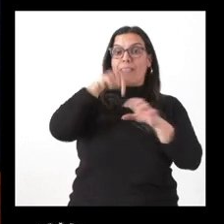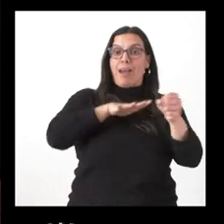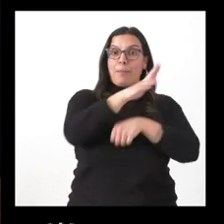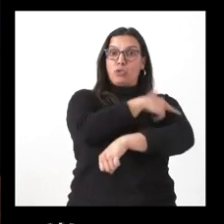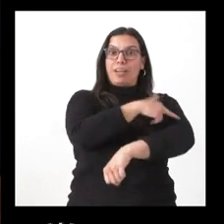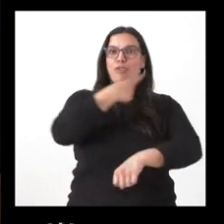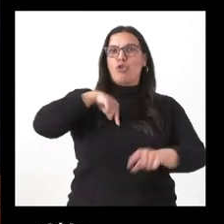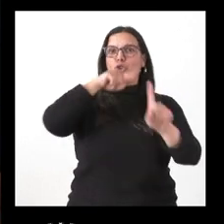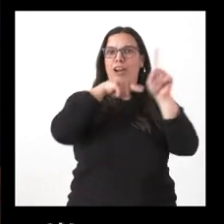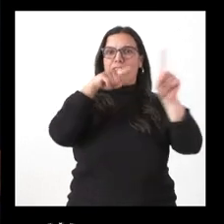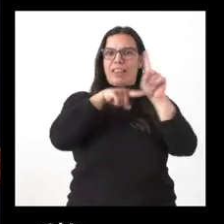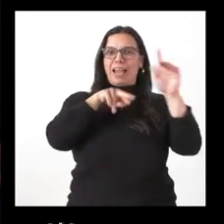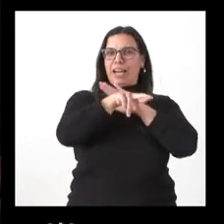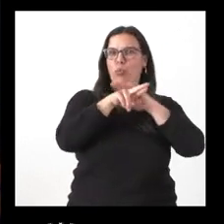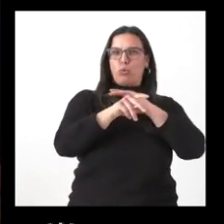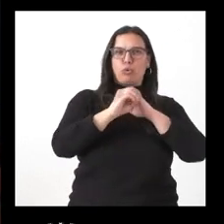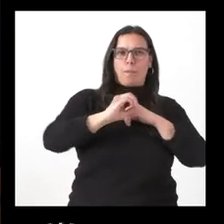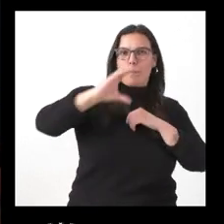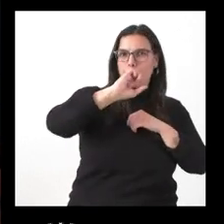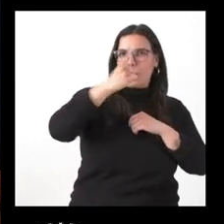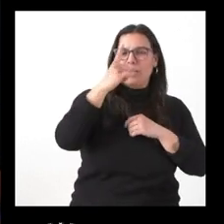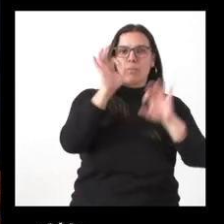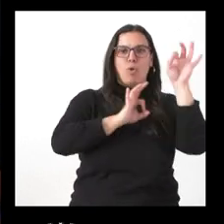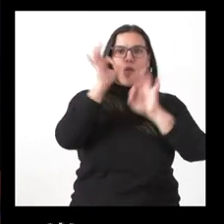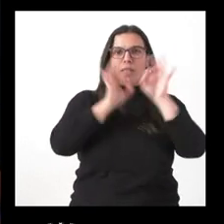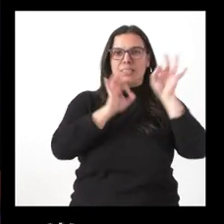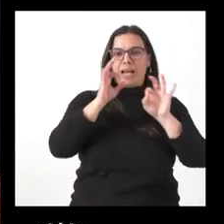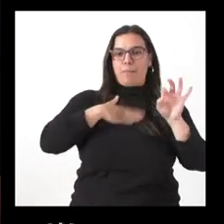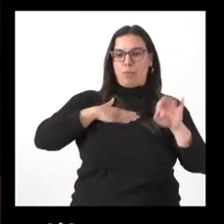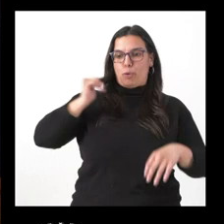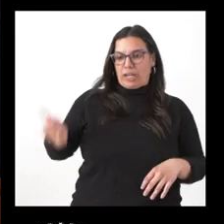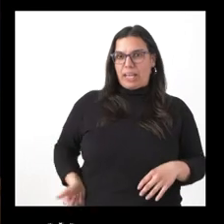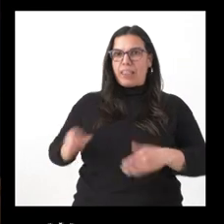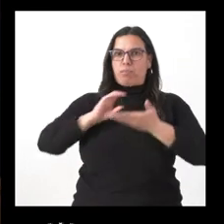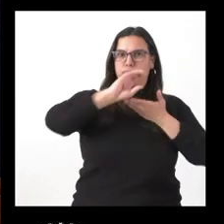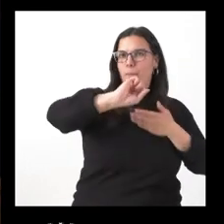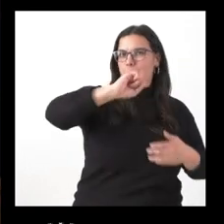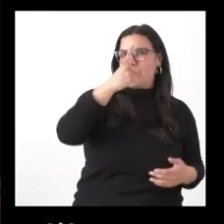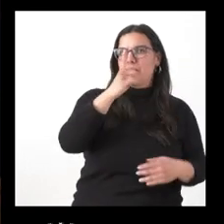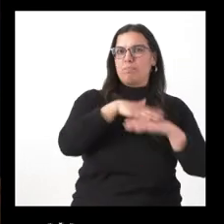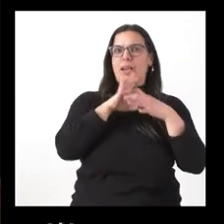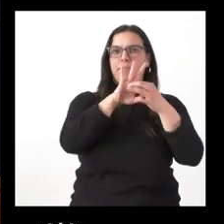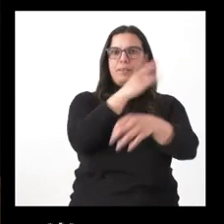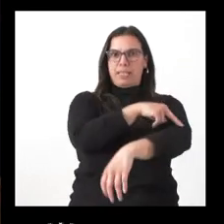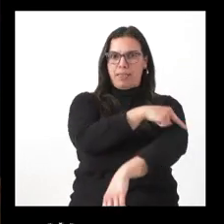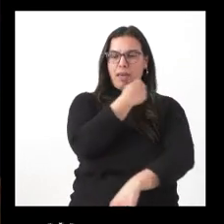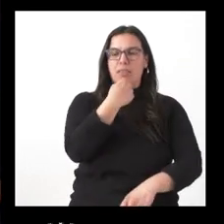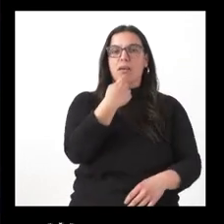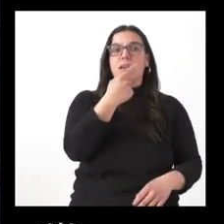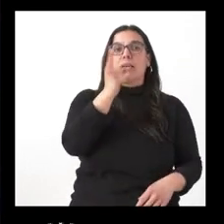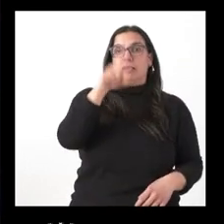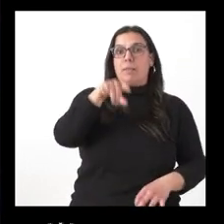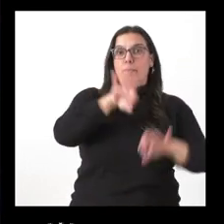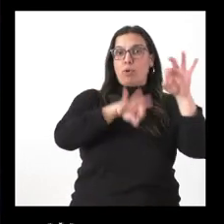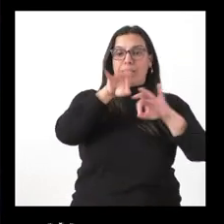de las que más recursos destina de las que mayor porcentaje de su pib tiene dirigido hacia el servicio sanitario y de las que más